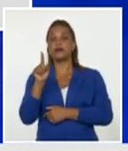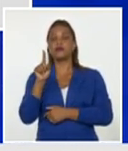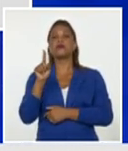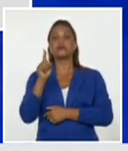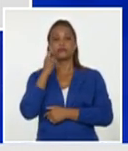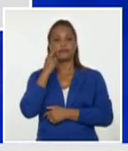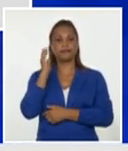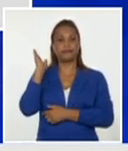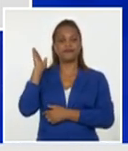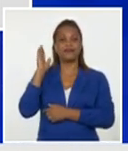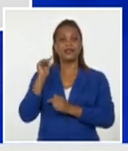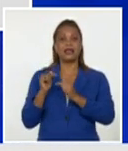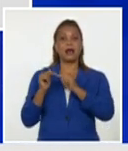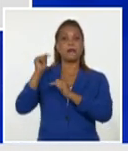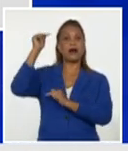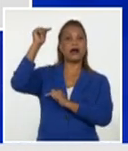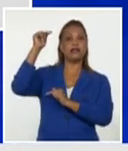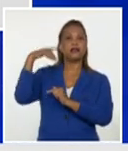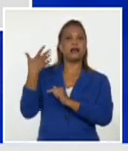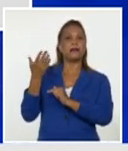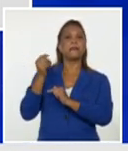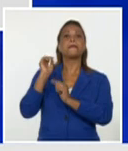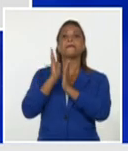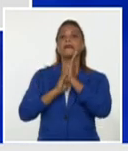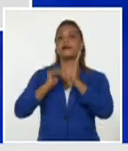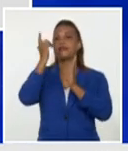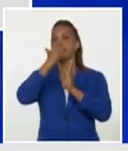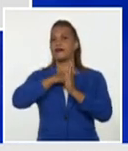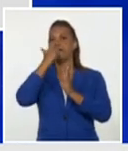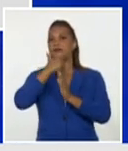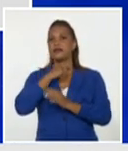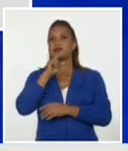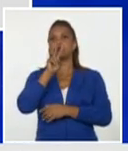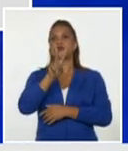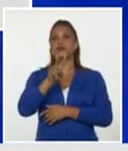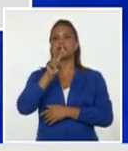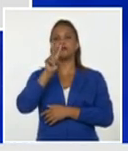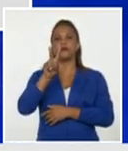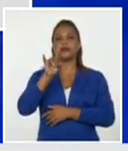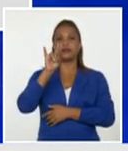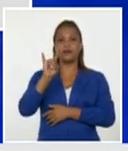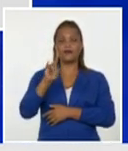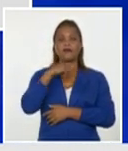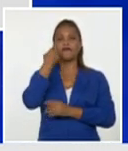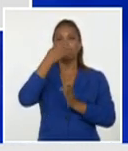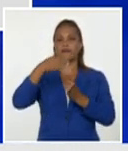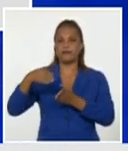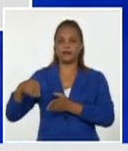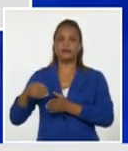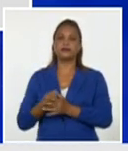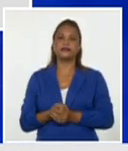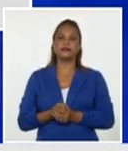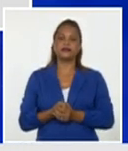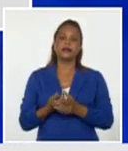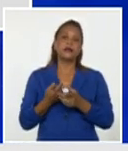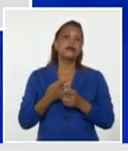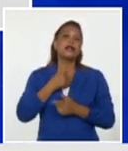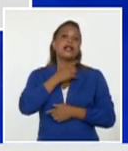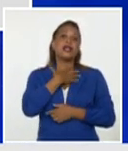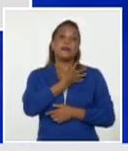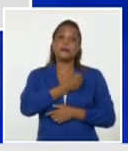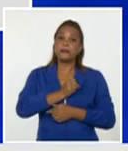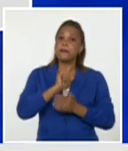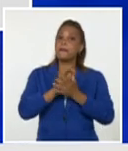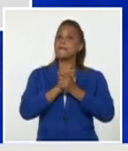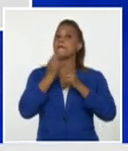La cifra más alta fue el mes de abril, 229 fallecidos, pero ya lamentablemente en mayo